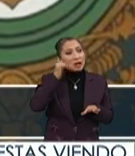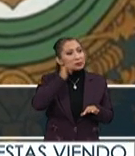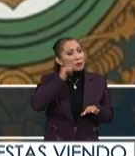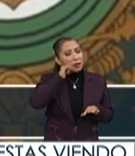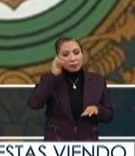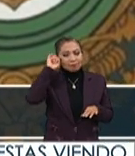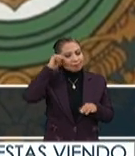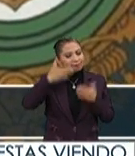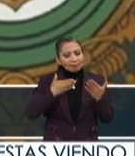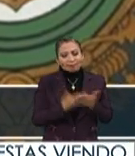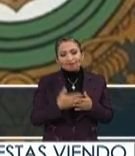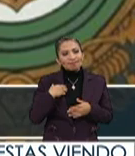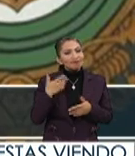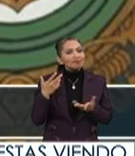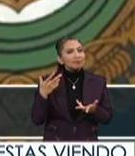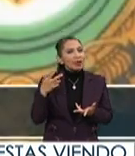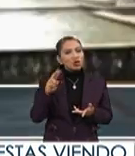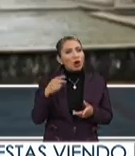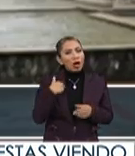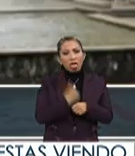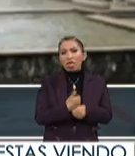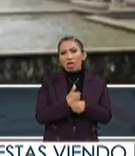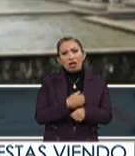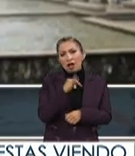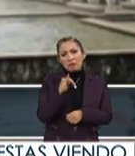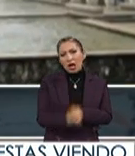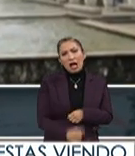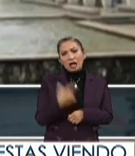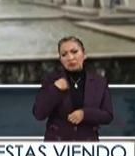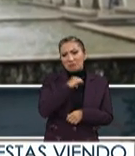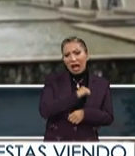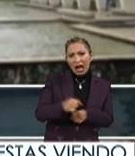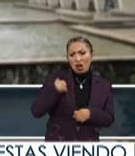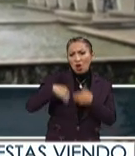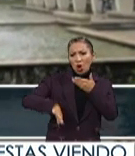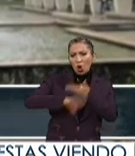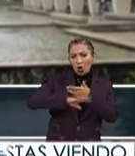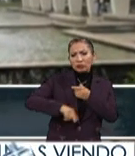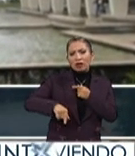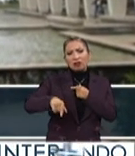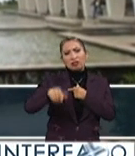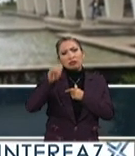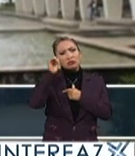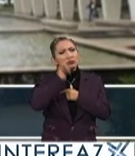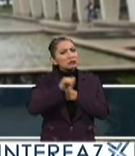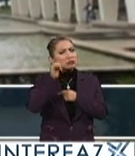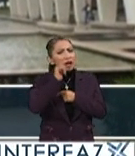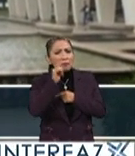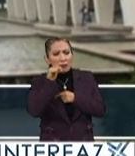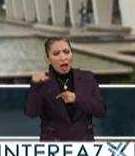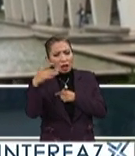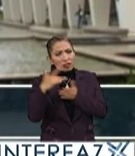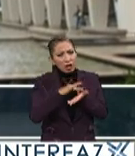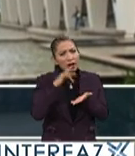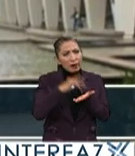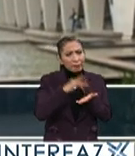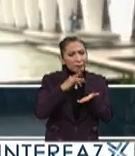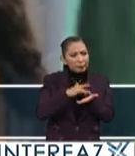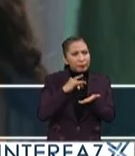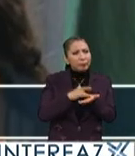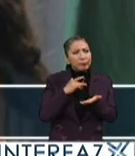muy servicial. La verdad nunca sufrimos nada de delincuencia ni nada de eso, siempre pues el apoyo